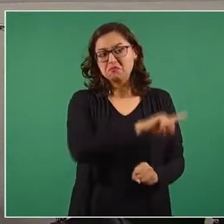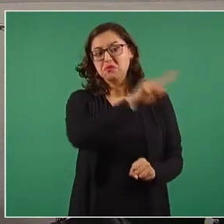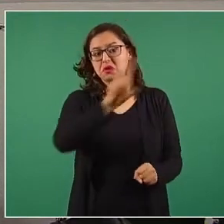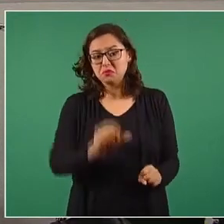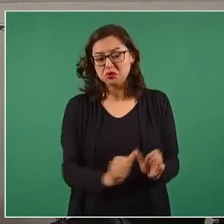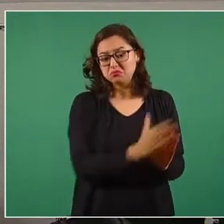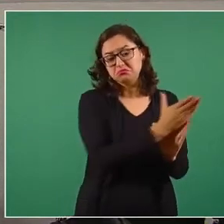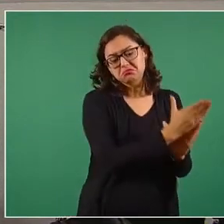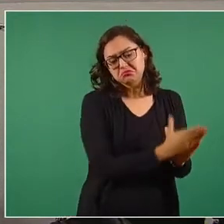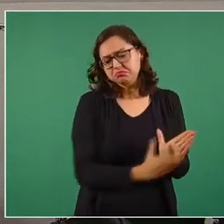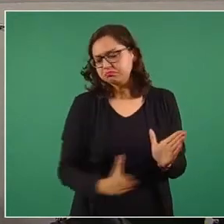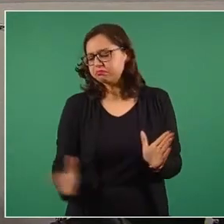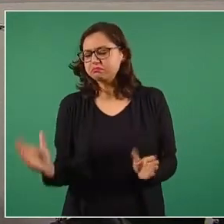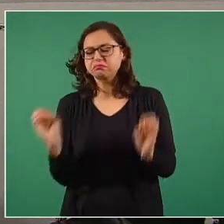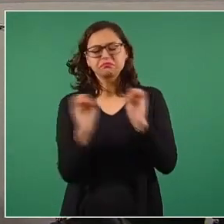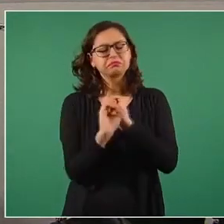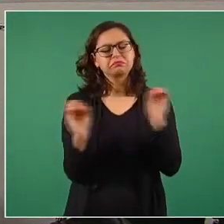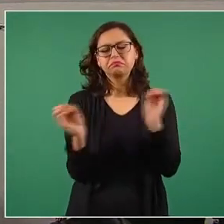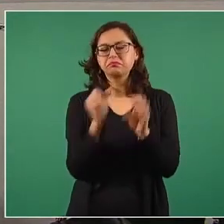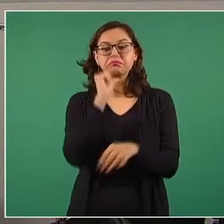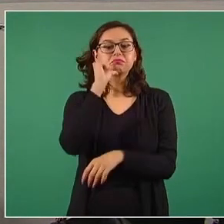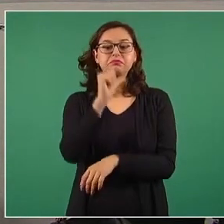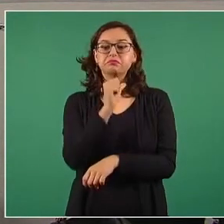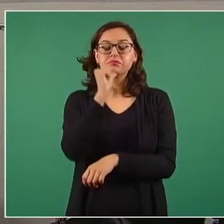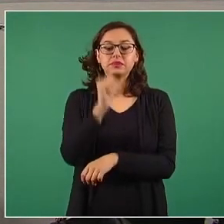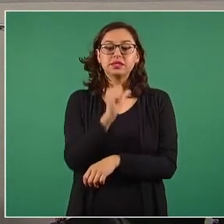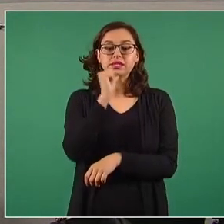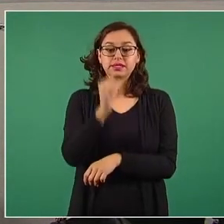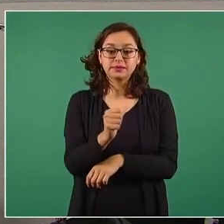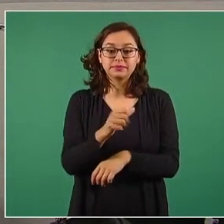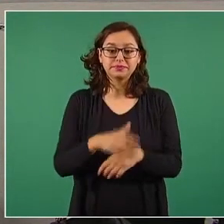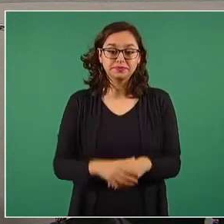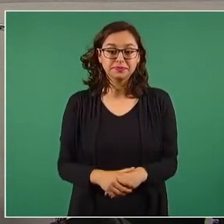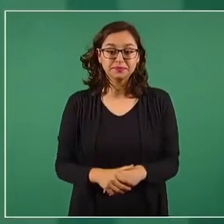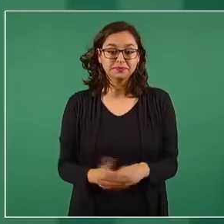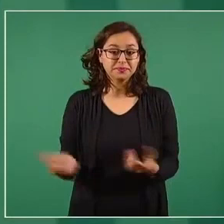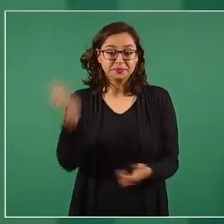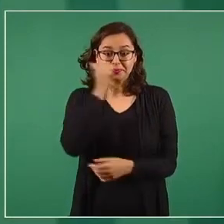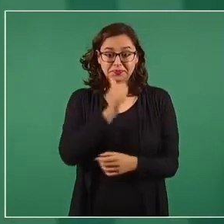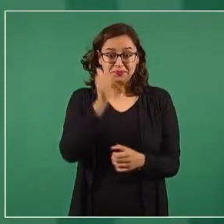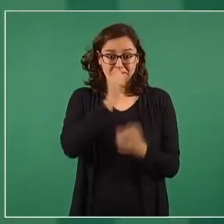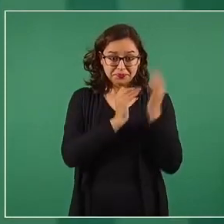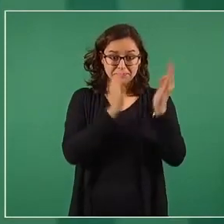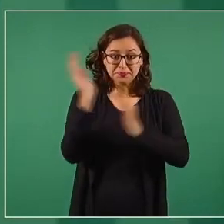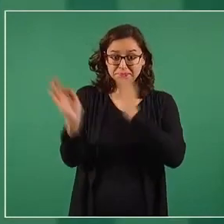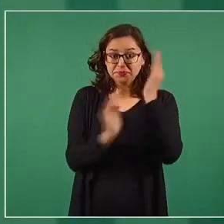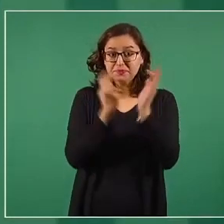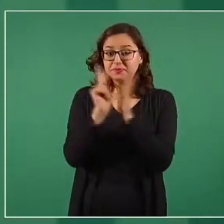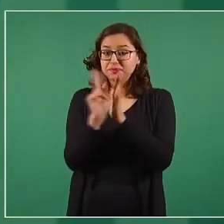Ningún otro. Siempre los medios alineados.